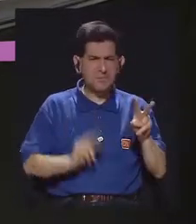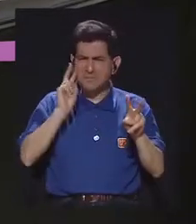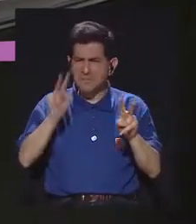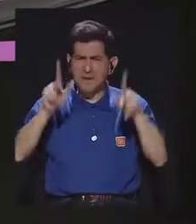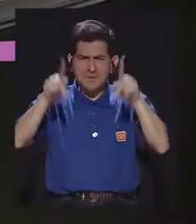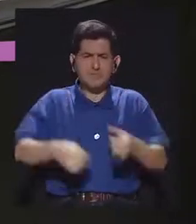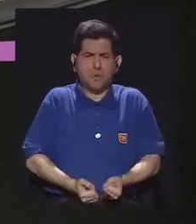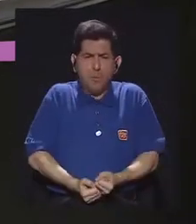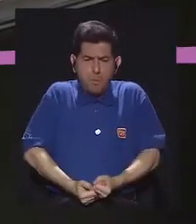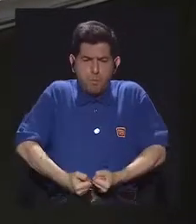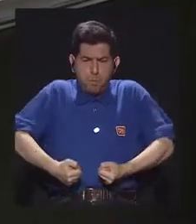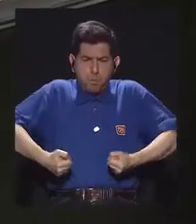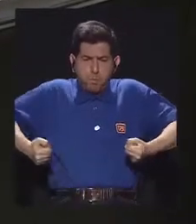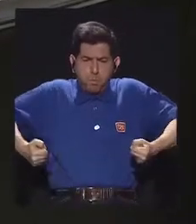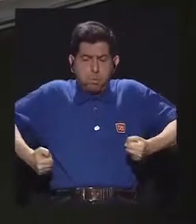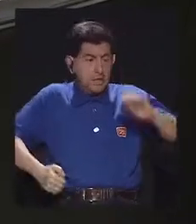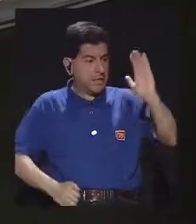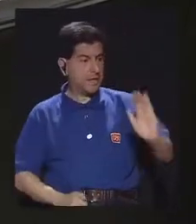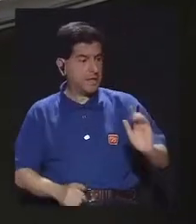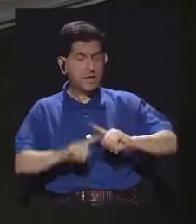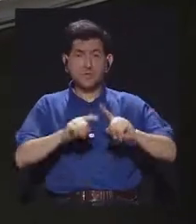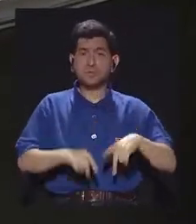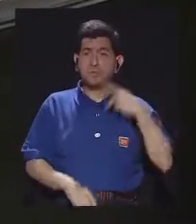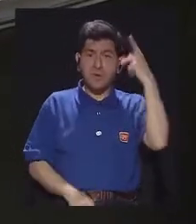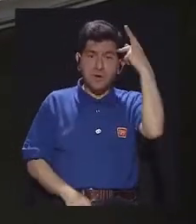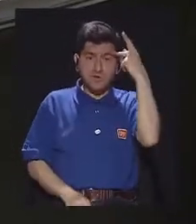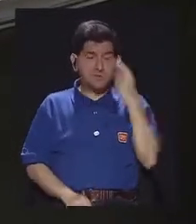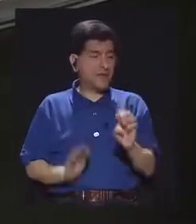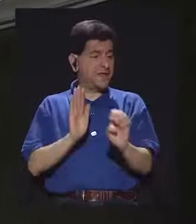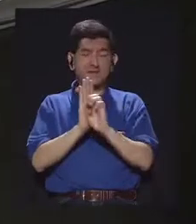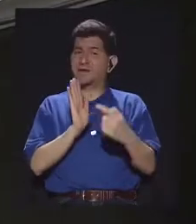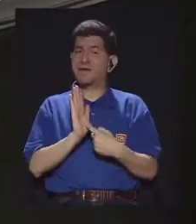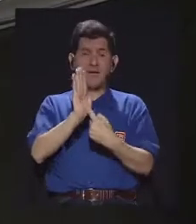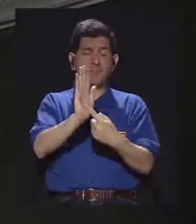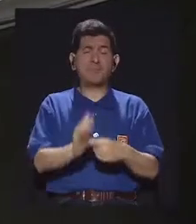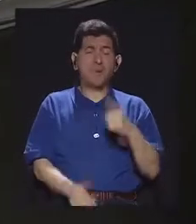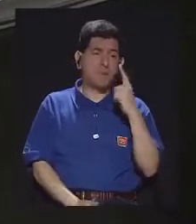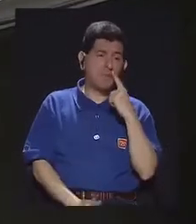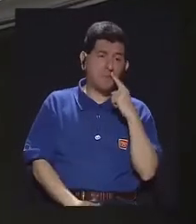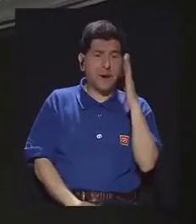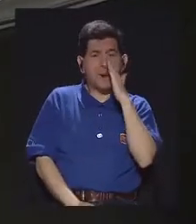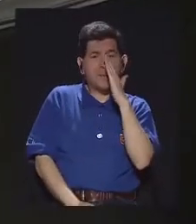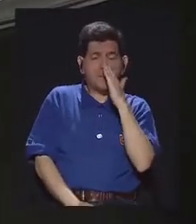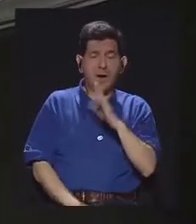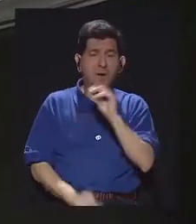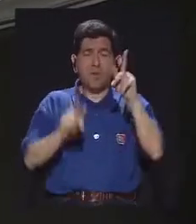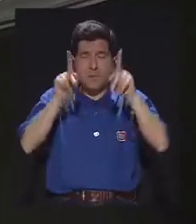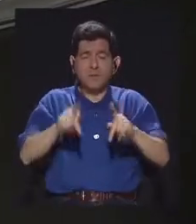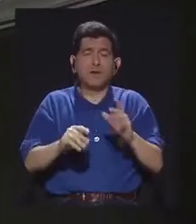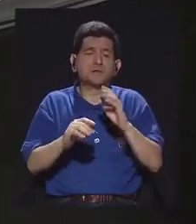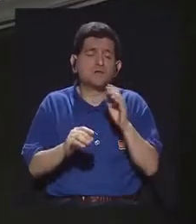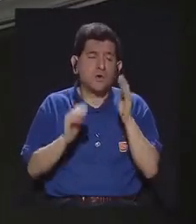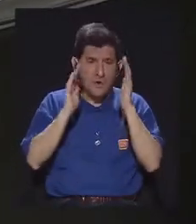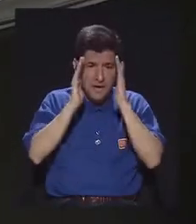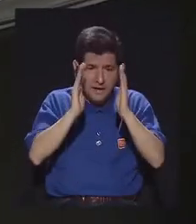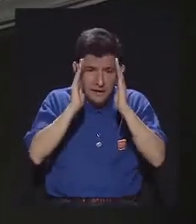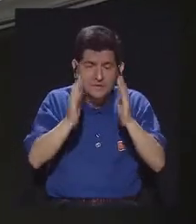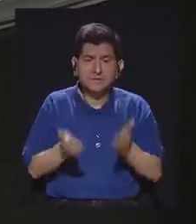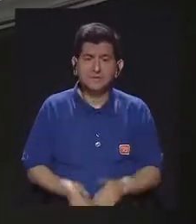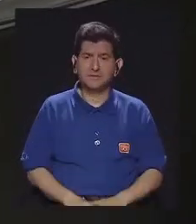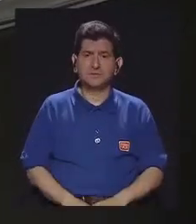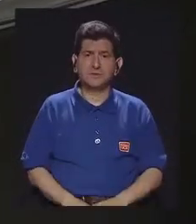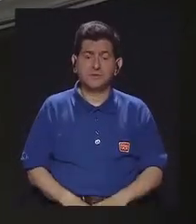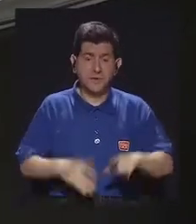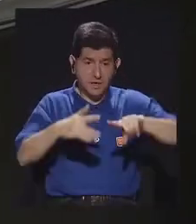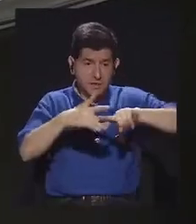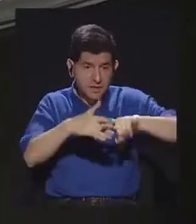muchas personas con obesidad desde pequeñitos, pero también los padres no predican con ese ejemplo, papá y mamá, cuidador o cuidadora. ¿Sería bueno también